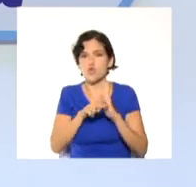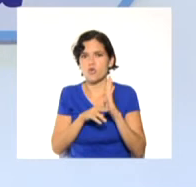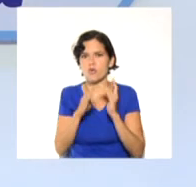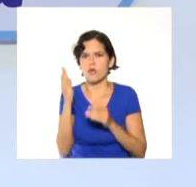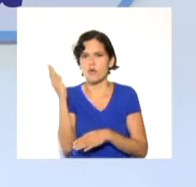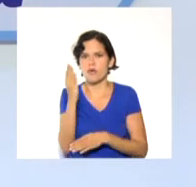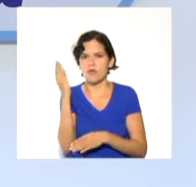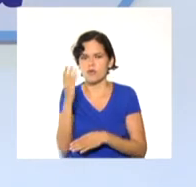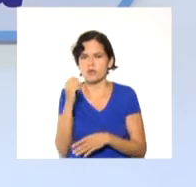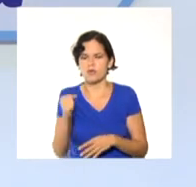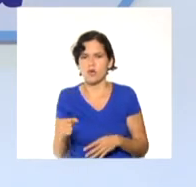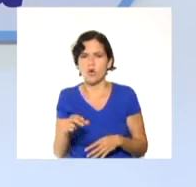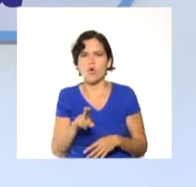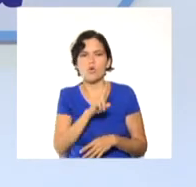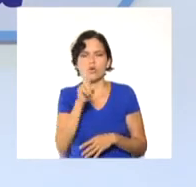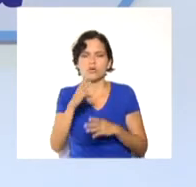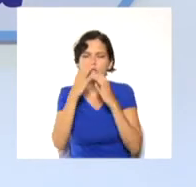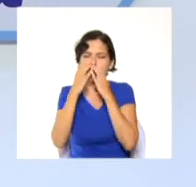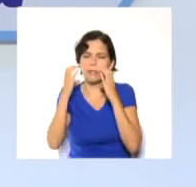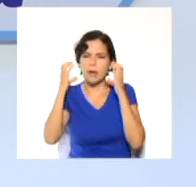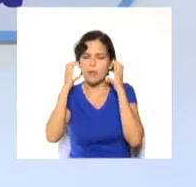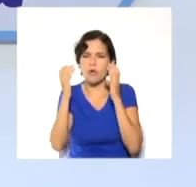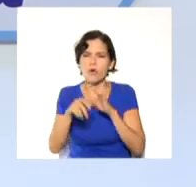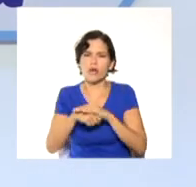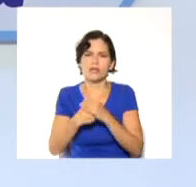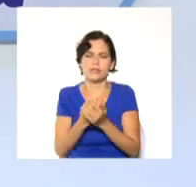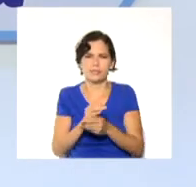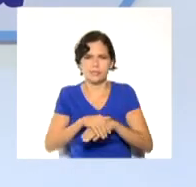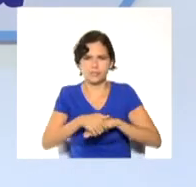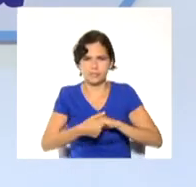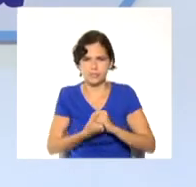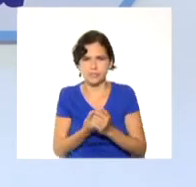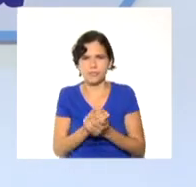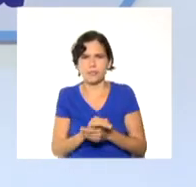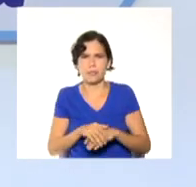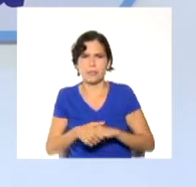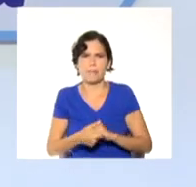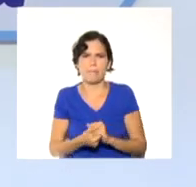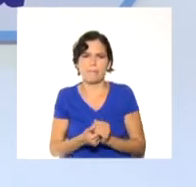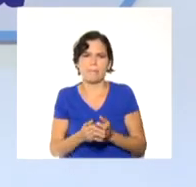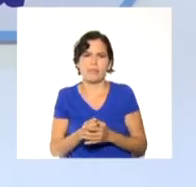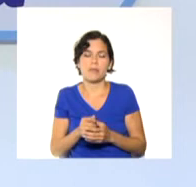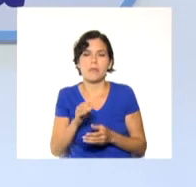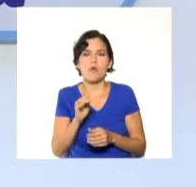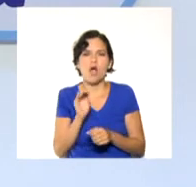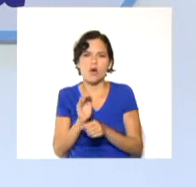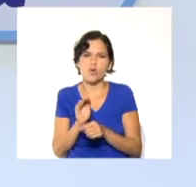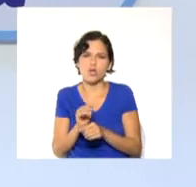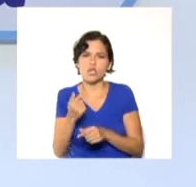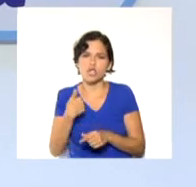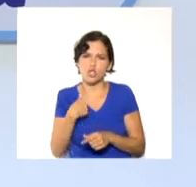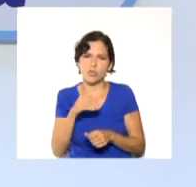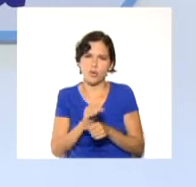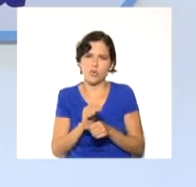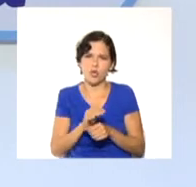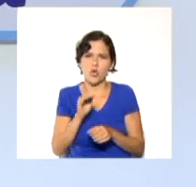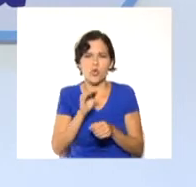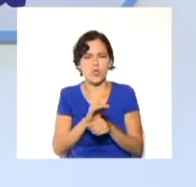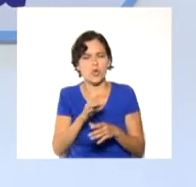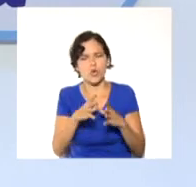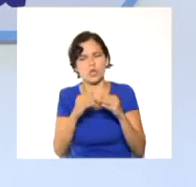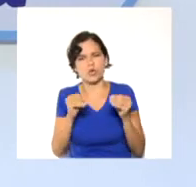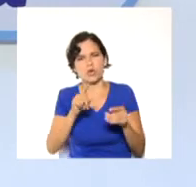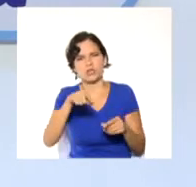a cuidarnos. Si yo me cuido, cuido a los demás, a mi amiga, a mis amigos, mis compañeros, a mi maestra, a mi maestro,